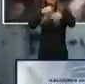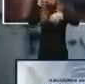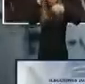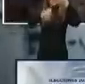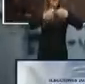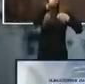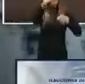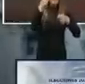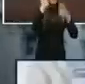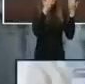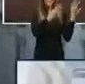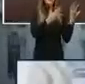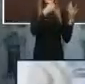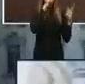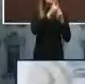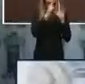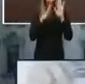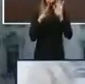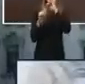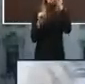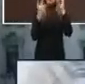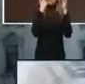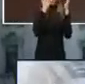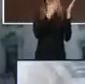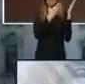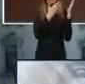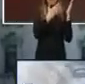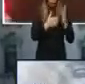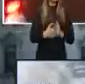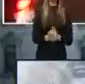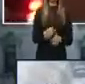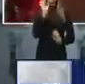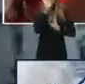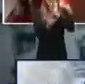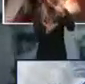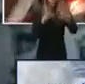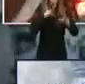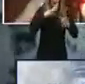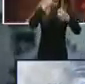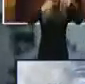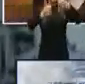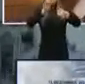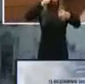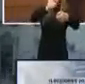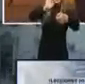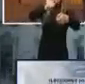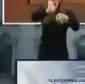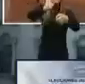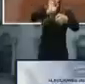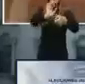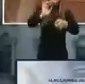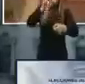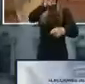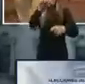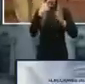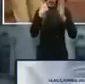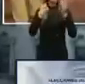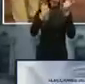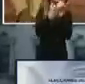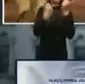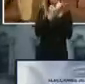en la parte izquierda de su pantalla. Algunos con las bocinas siguen apoyando a las personas